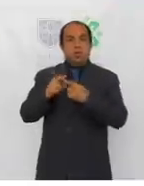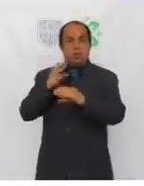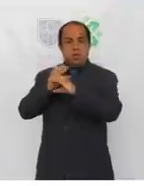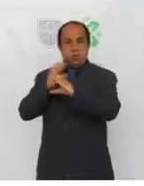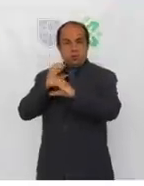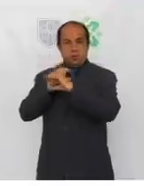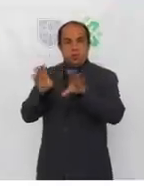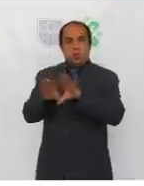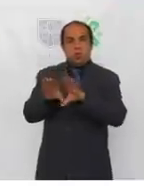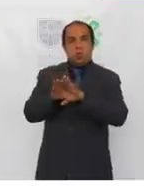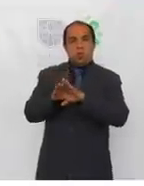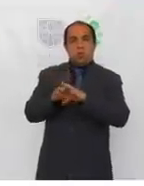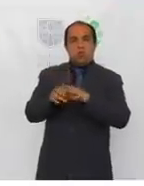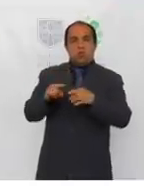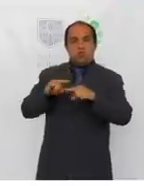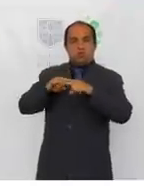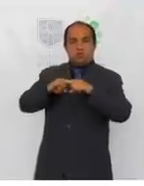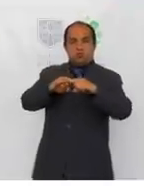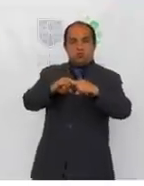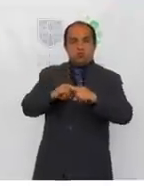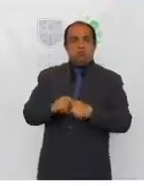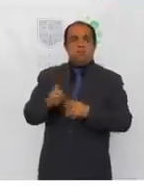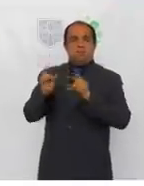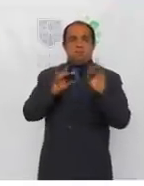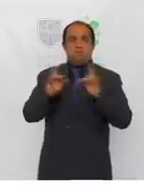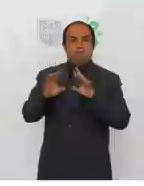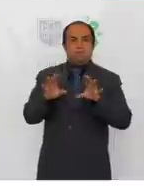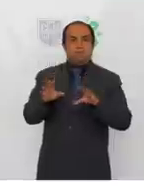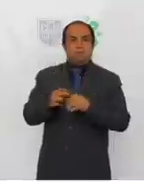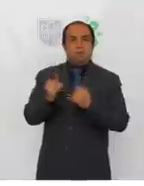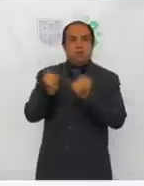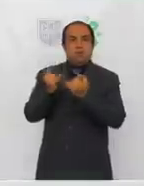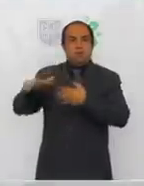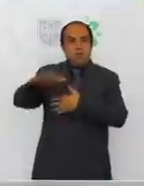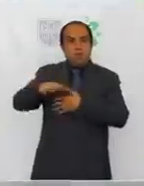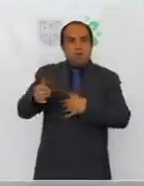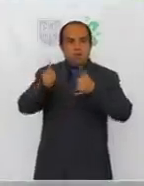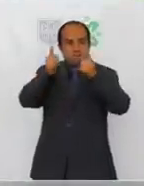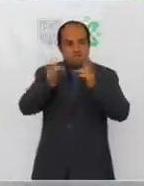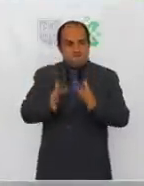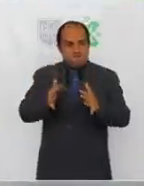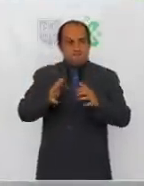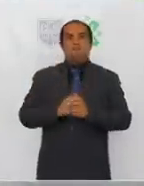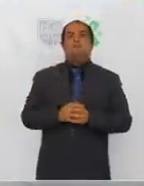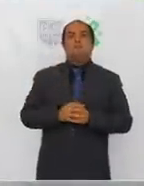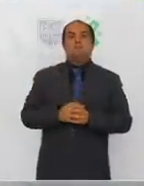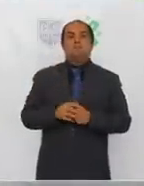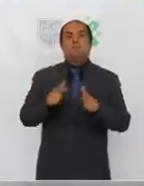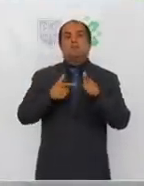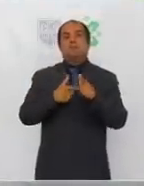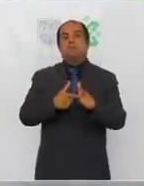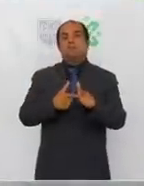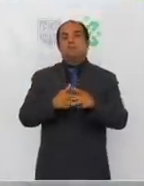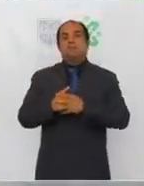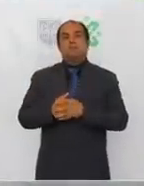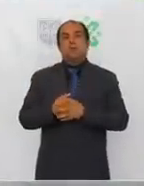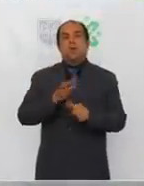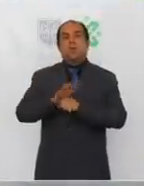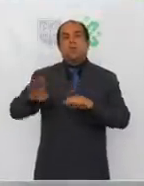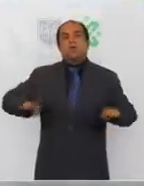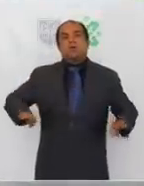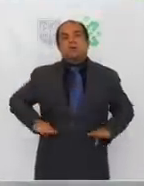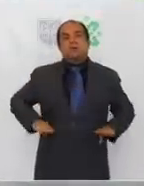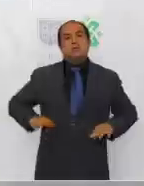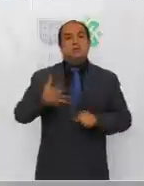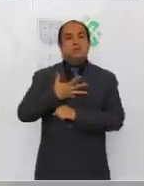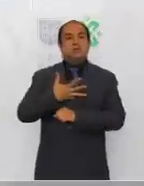las góndolas de transferencia, igual con sus zonas de pesado. La siguiente. Aquí, ¿qué características